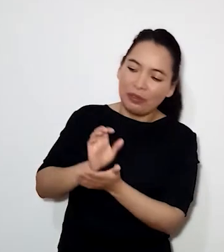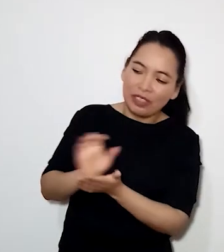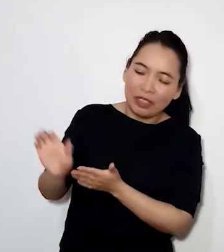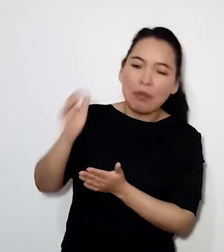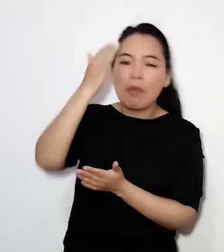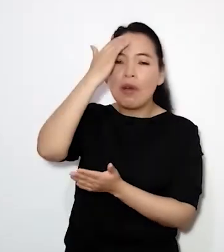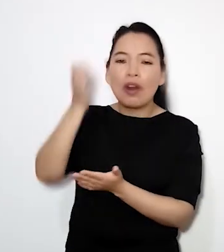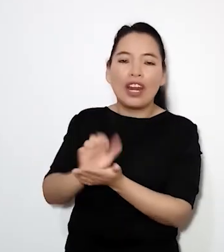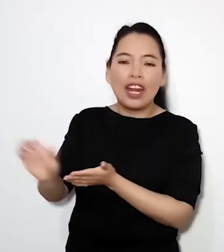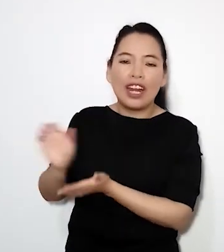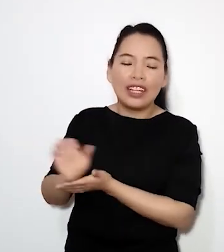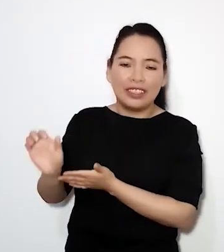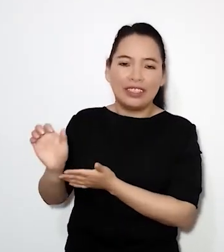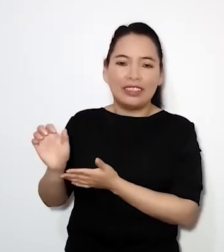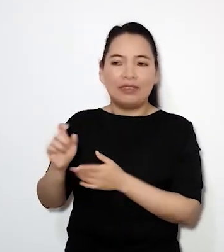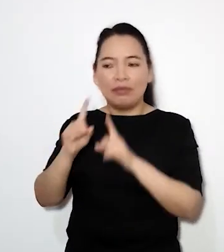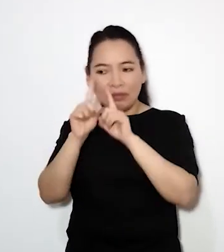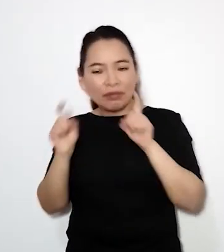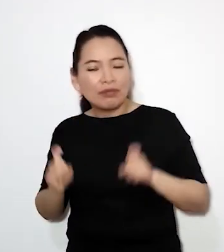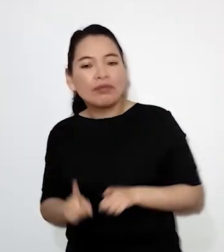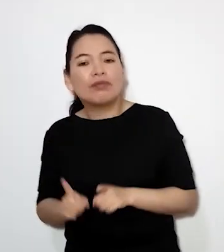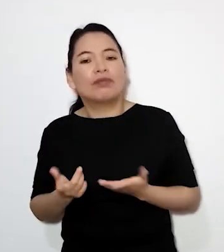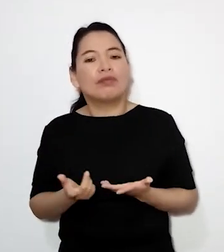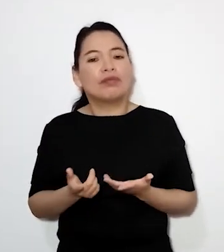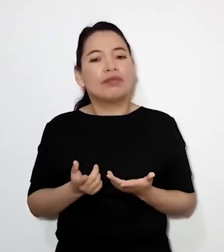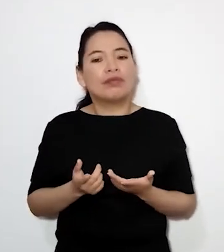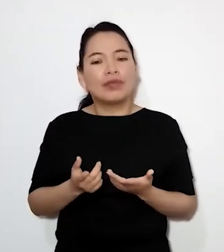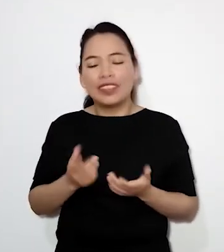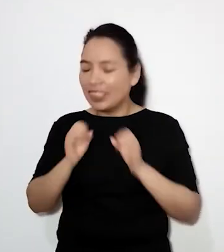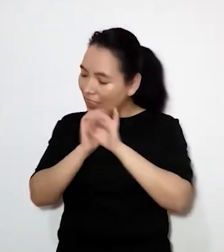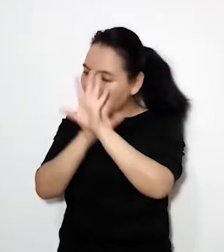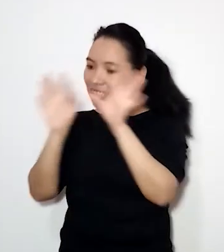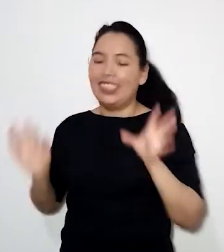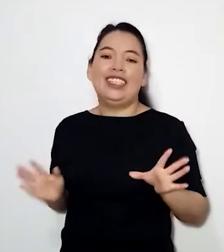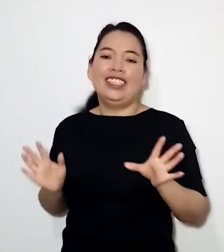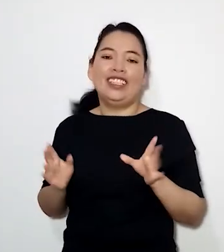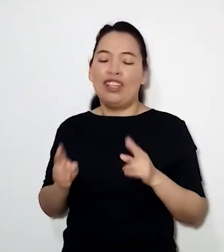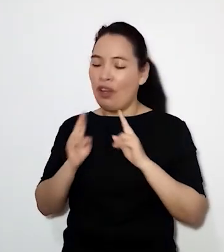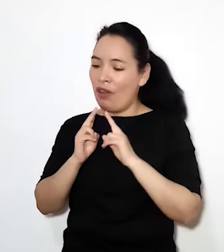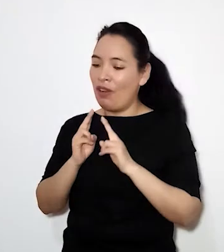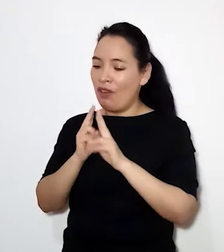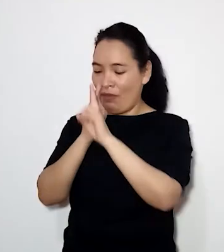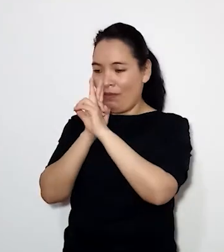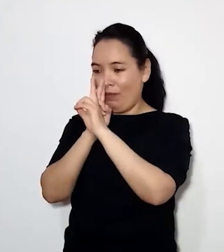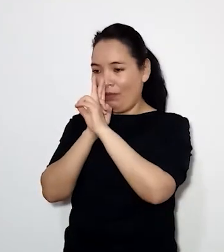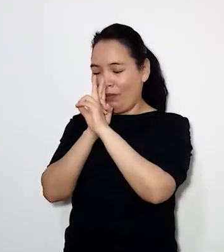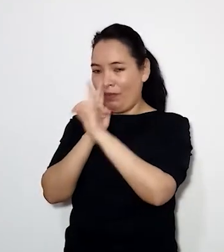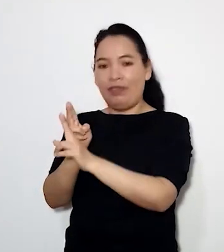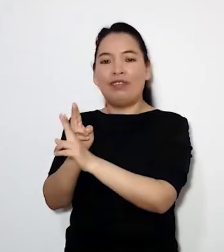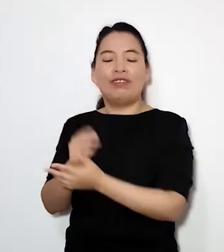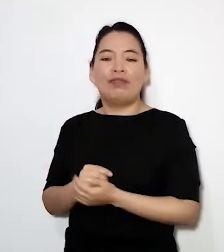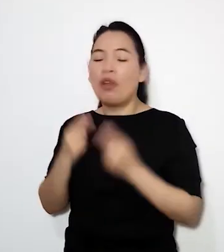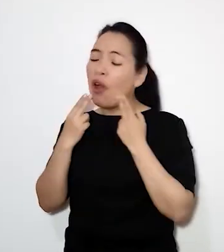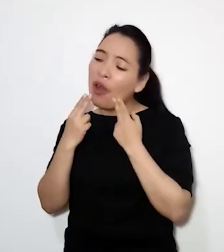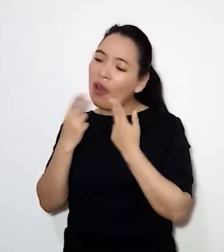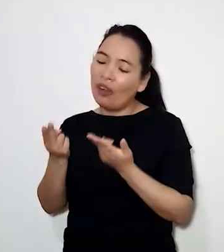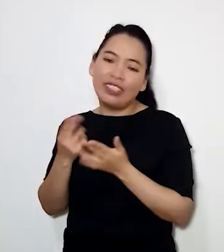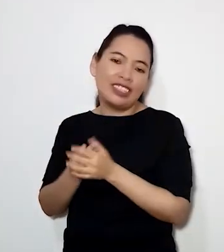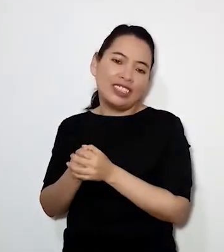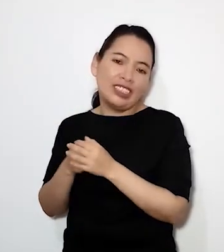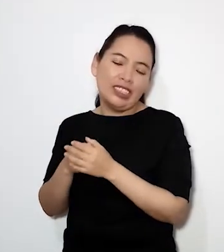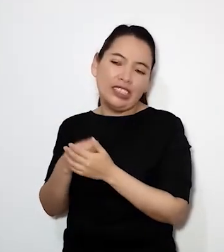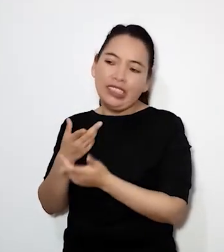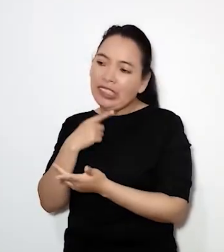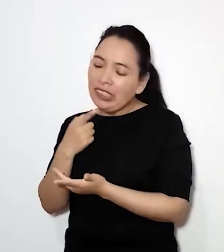preguntas sinceras que nos hagamos a nosotros mismos y que empecemos a hacer a los demás. Estas preguntas que reflejan